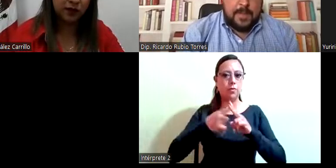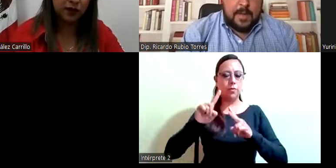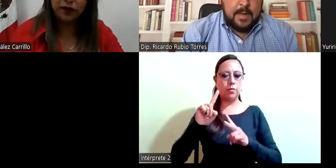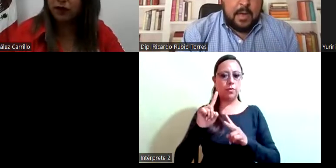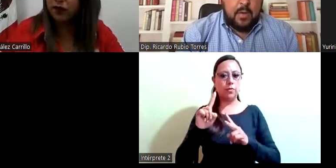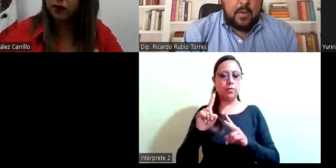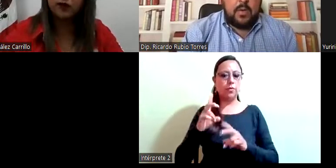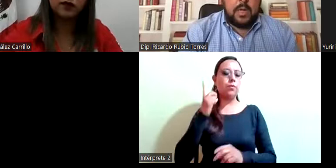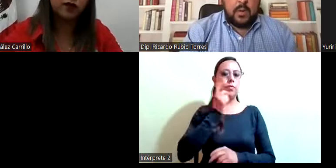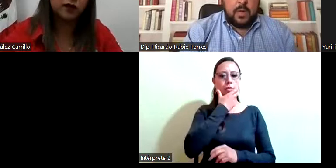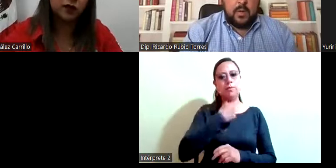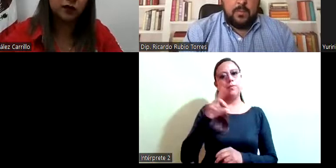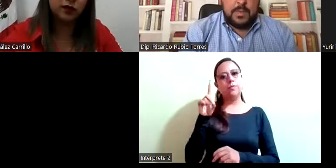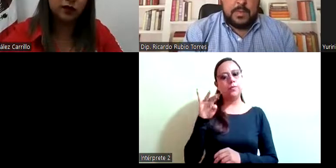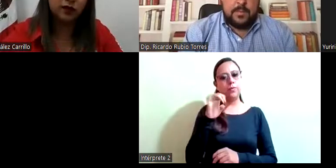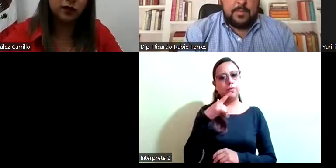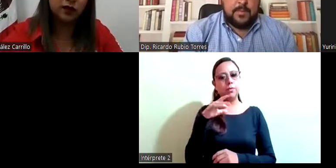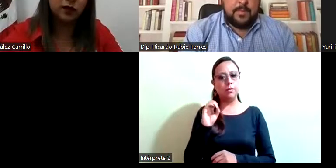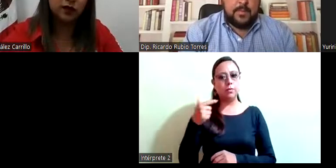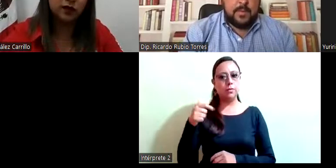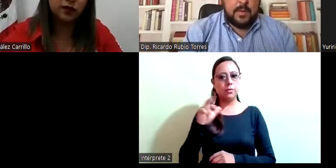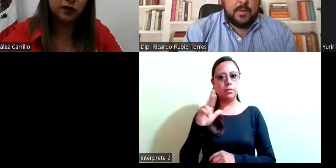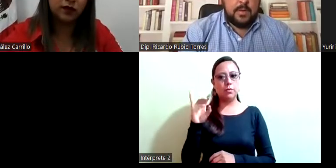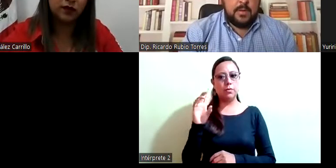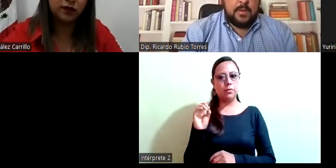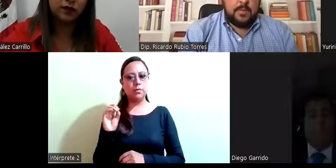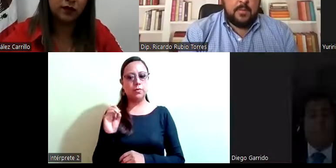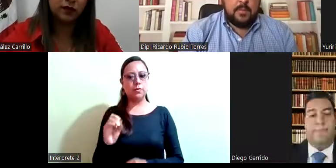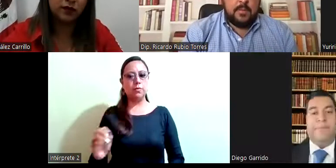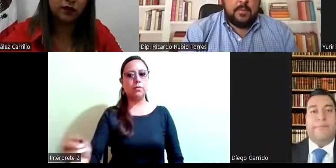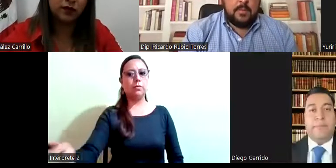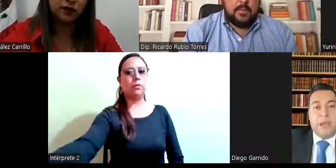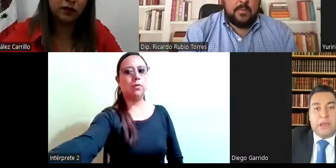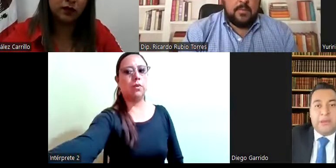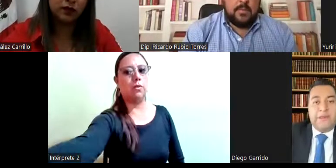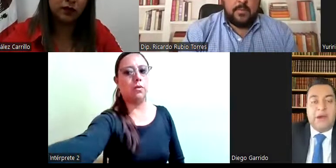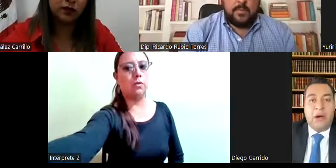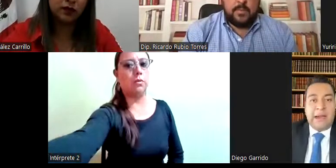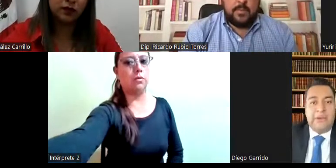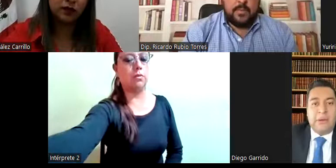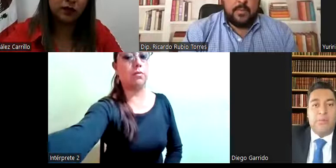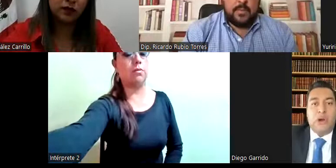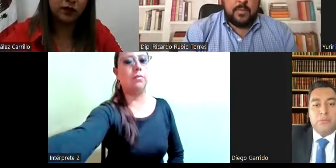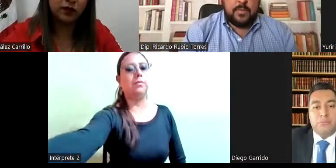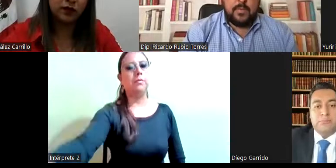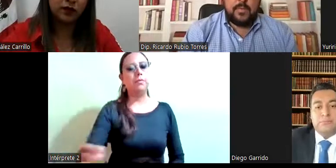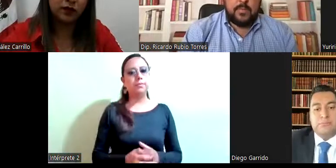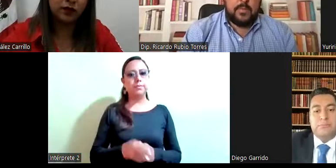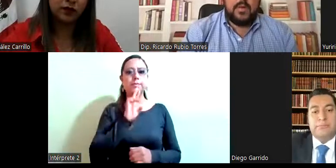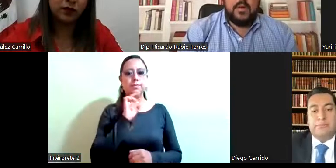diputado Diego Orlando Garrido López. Sí. Diego Garrido, en pro.